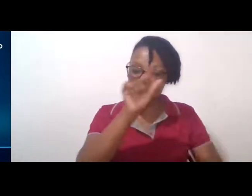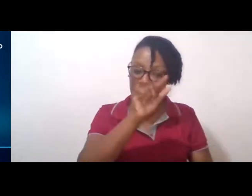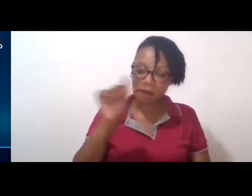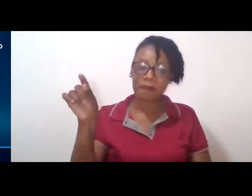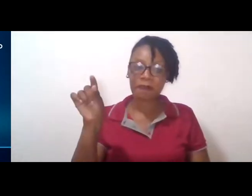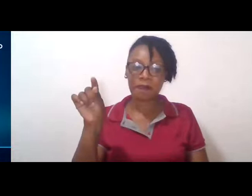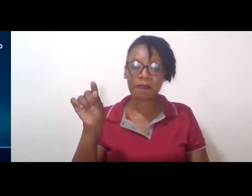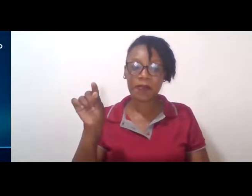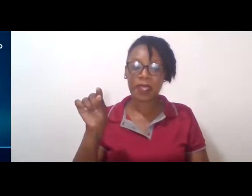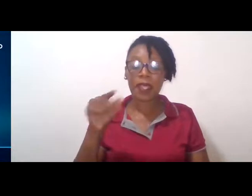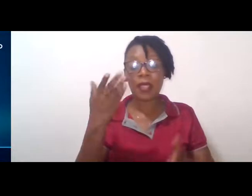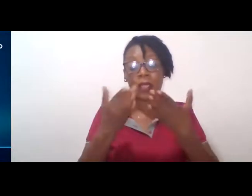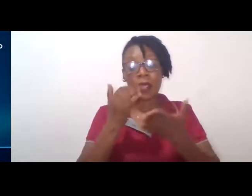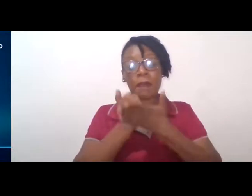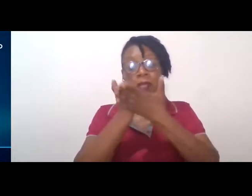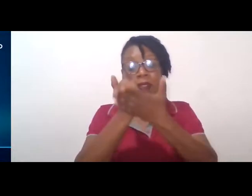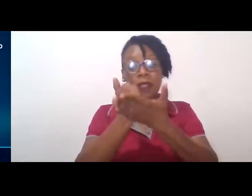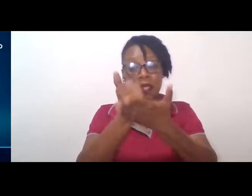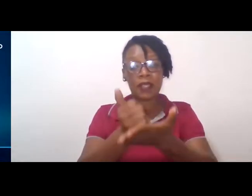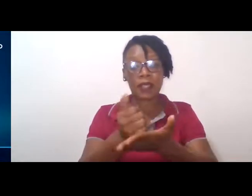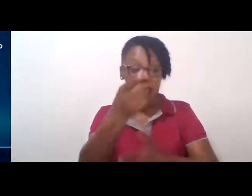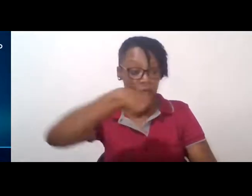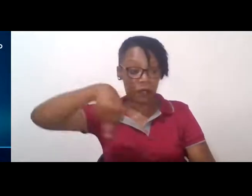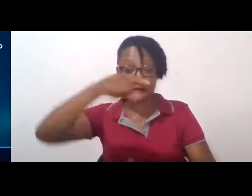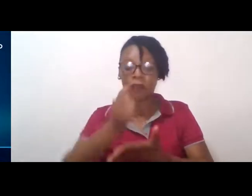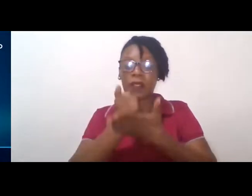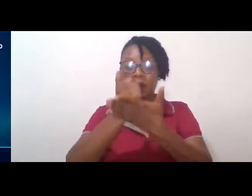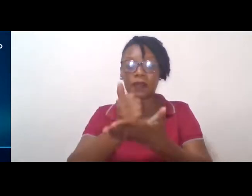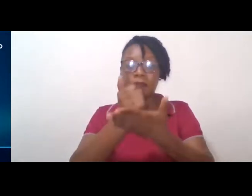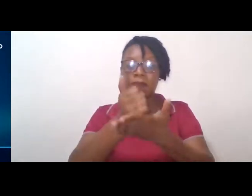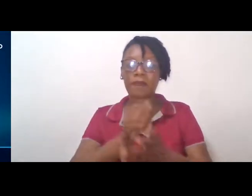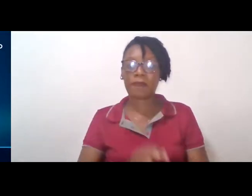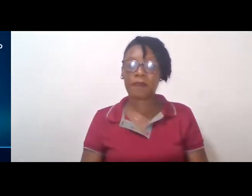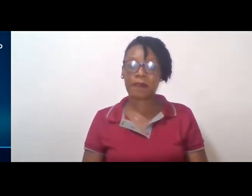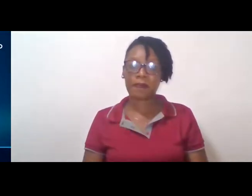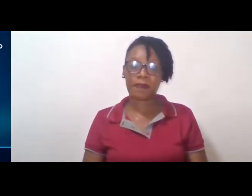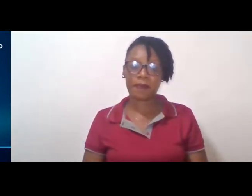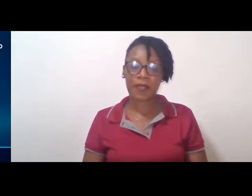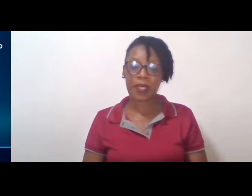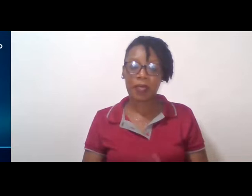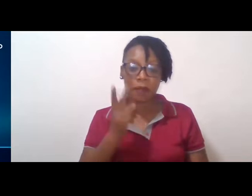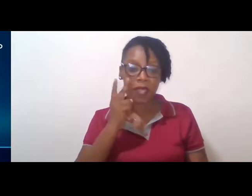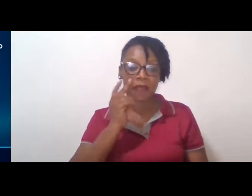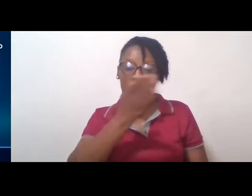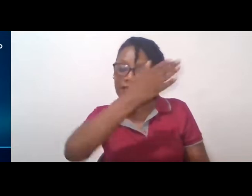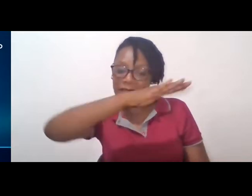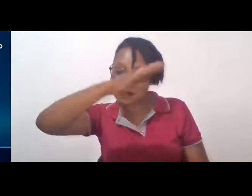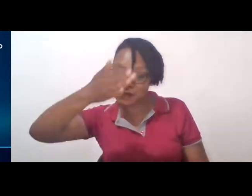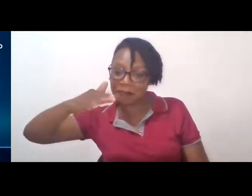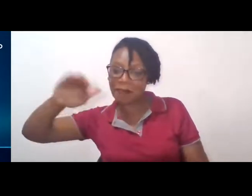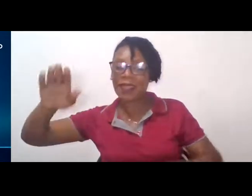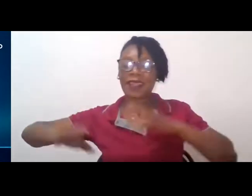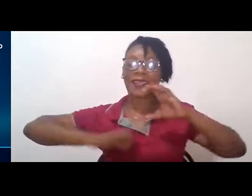le va a ayudar y la va a ayudar y nos va a ayudar, ¿verdad? Para que en medio de ese mare magnum, ¿verdad?